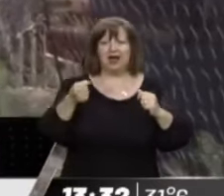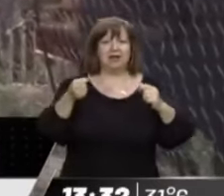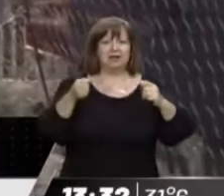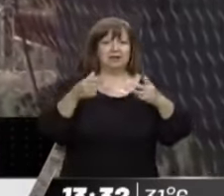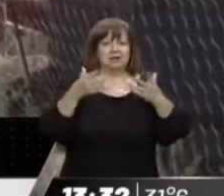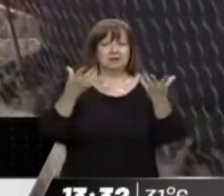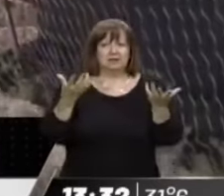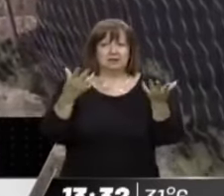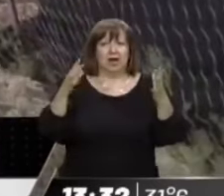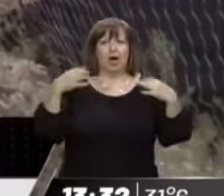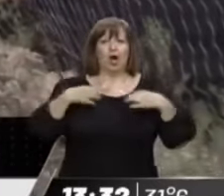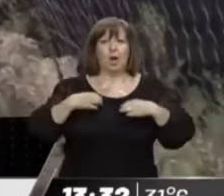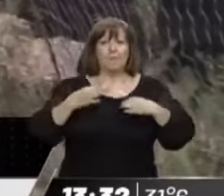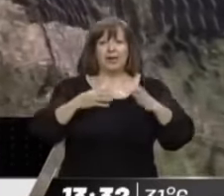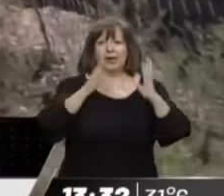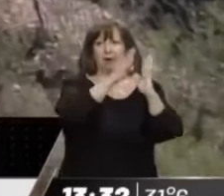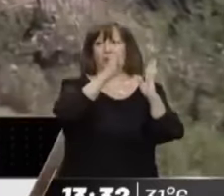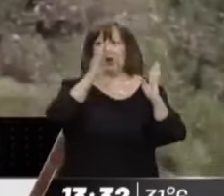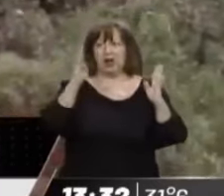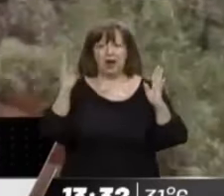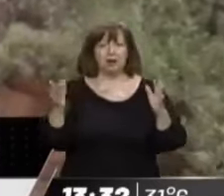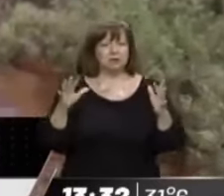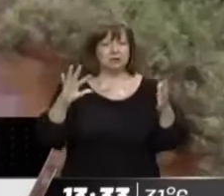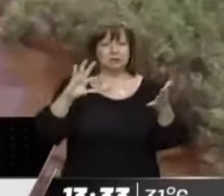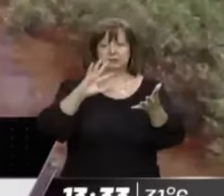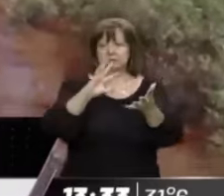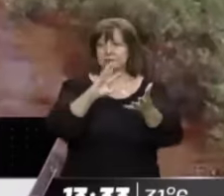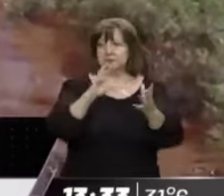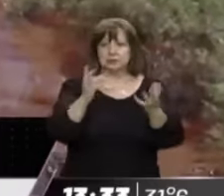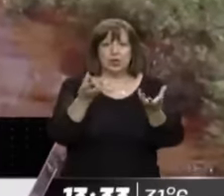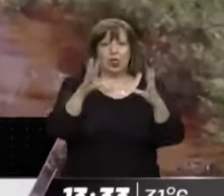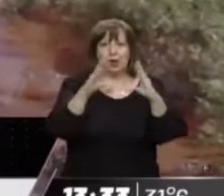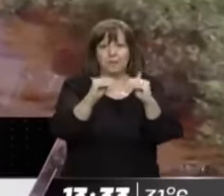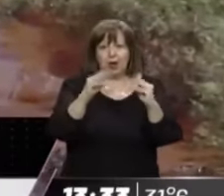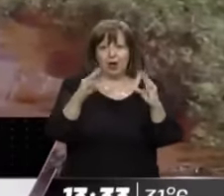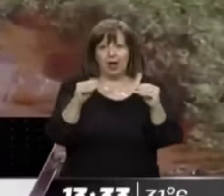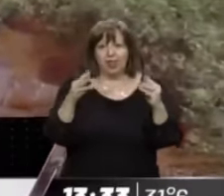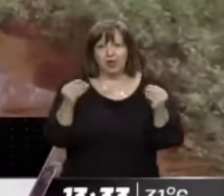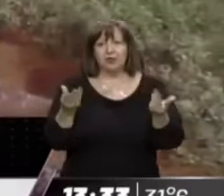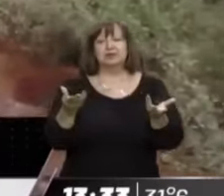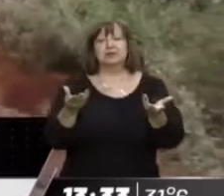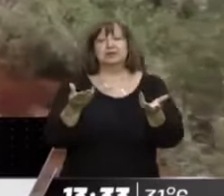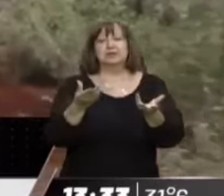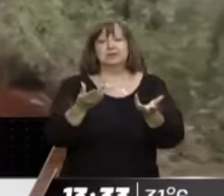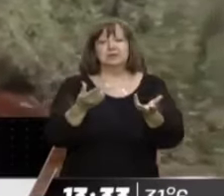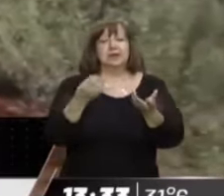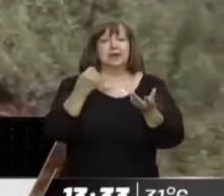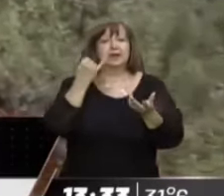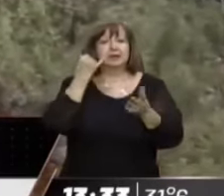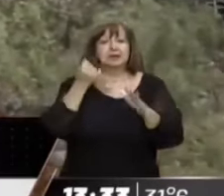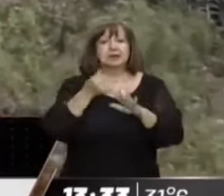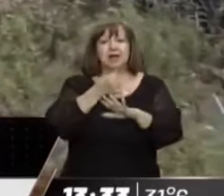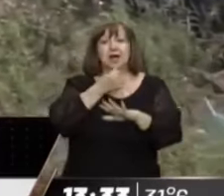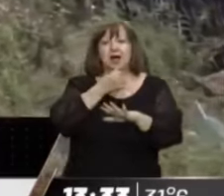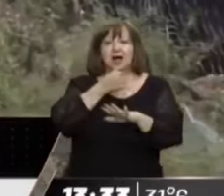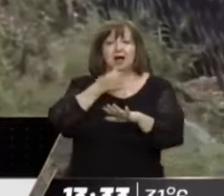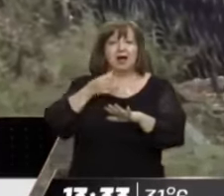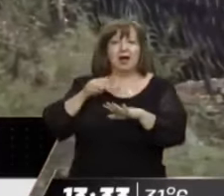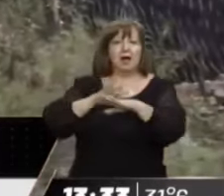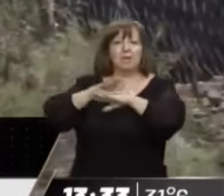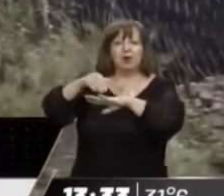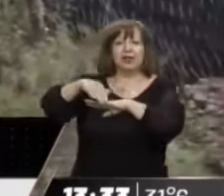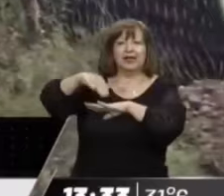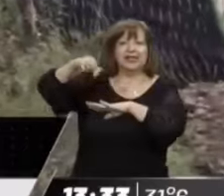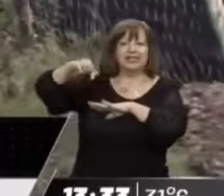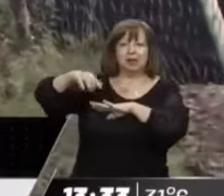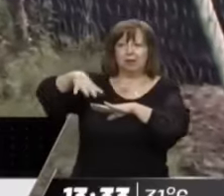hay muchísima agua y es difícil difícil de de sacar de intentar remediar esta situación porque como les digo las compuertas del dique siguen abriéndose y me dicen